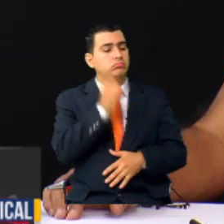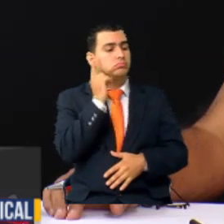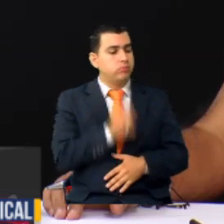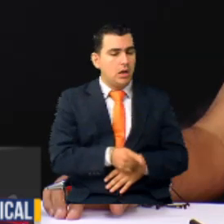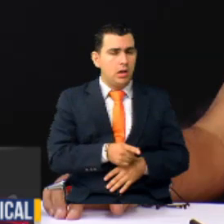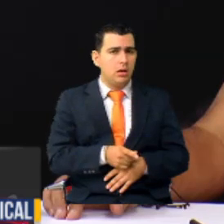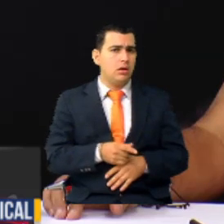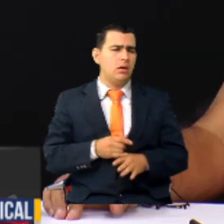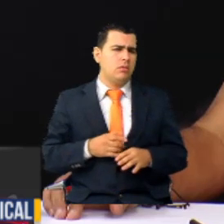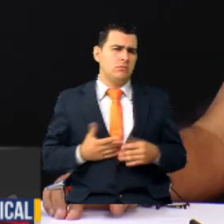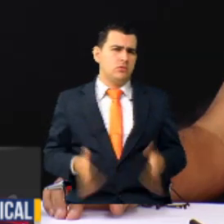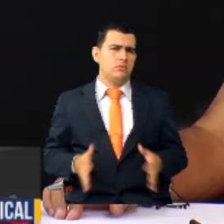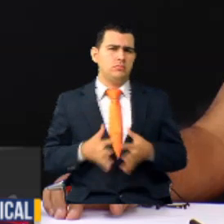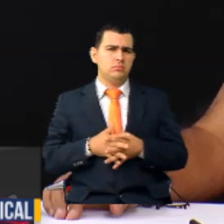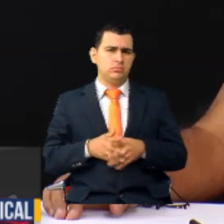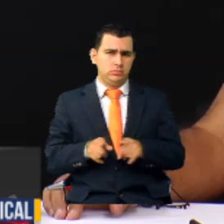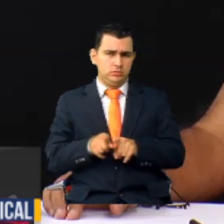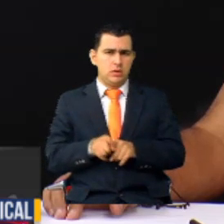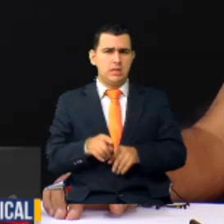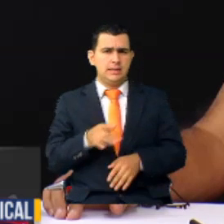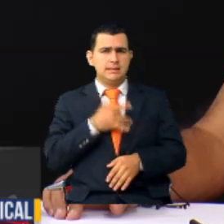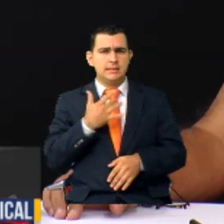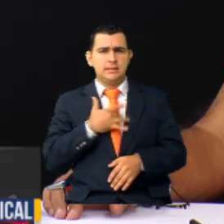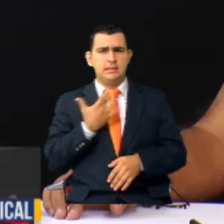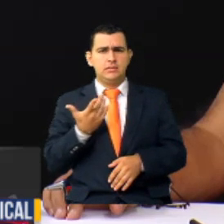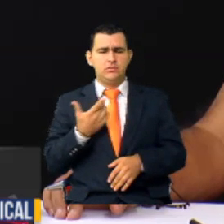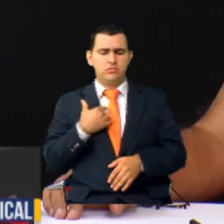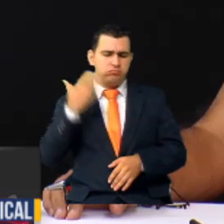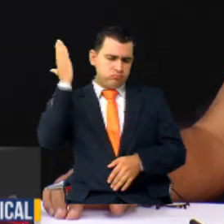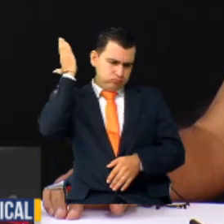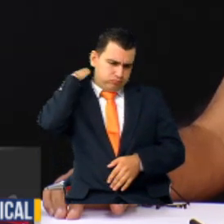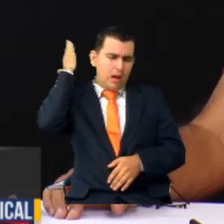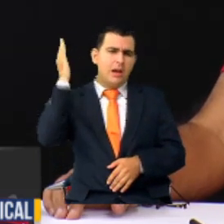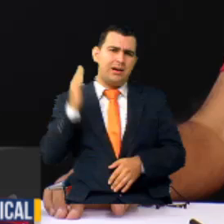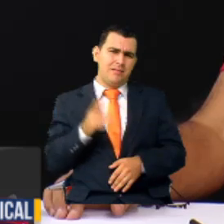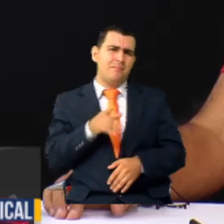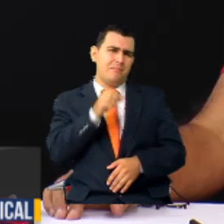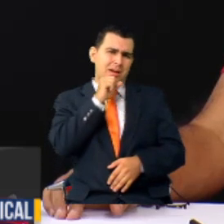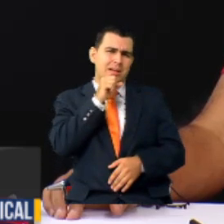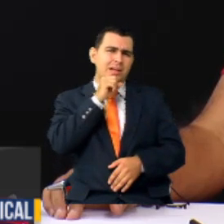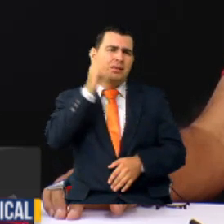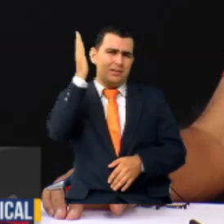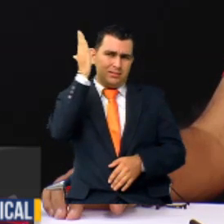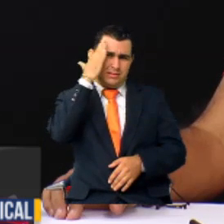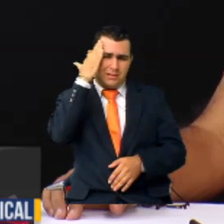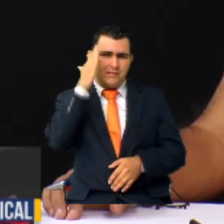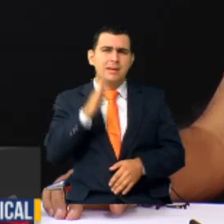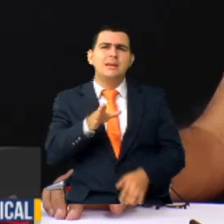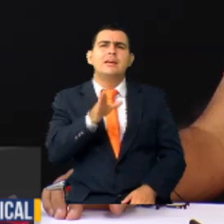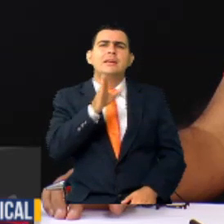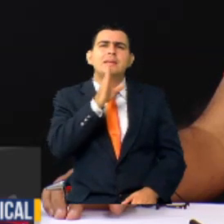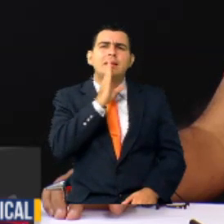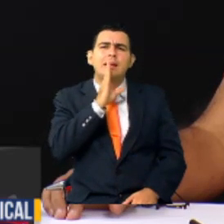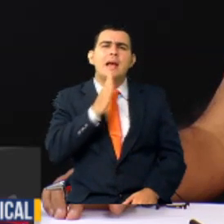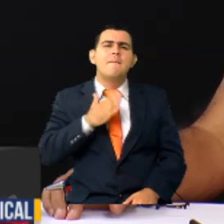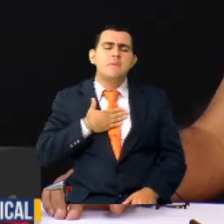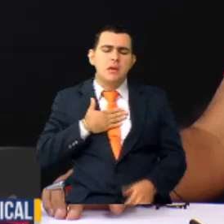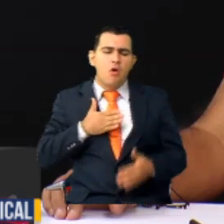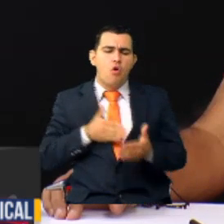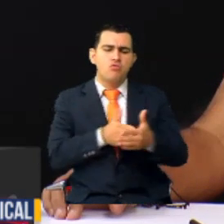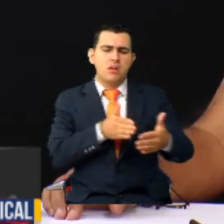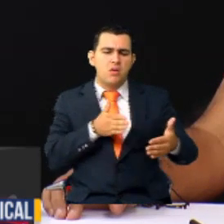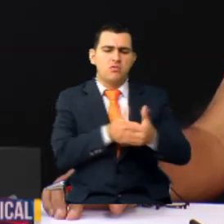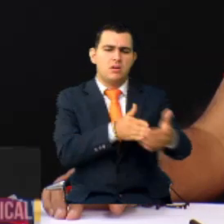que sentirse traicionado y perseguido. Todo Barranca Bermeja sabe quién me ha perseguido, quién